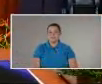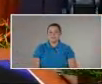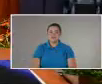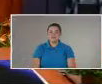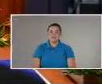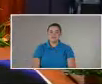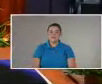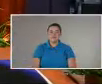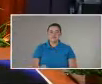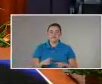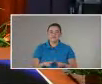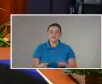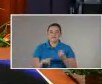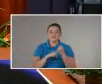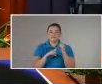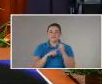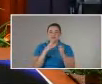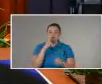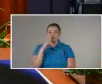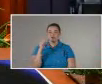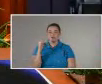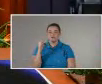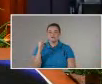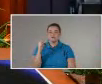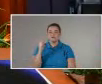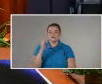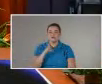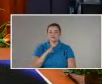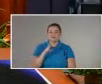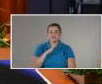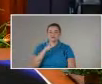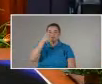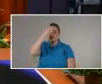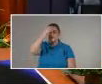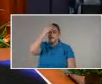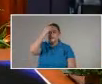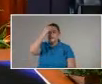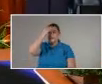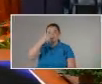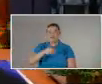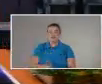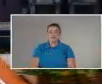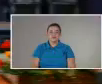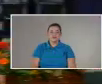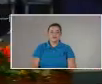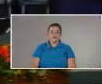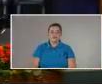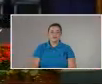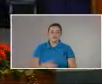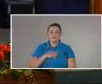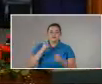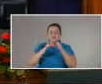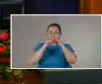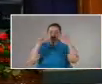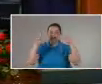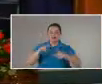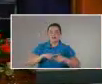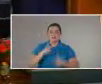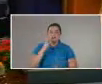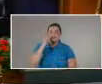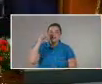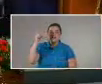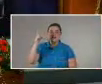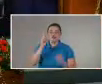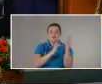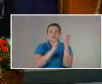Pero la situación, hermano, es que tenemos que aprender a manejar esto. Y a mí lo que me asombra es que cuando el Señor Jesús viene a